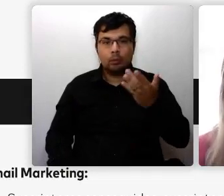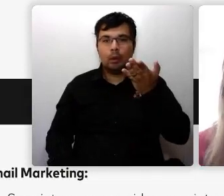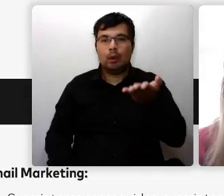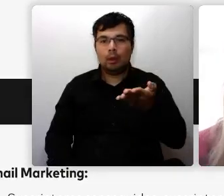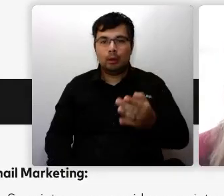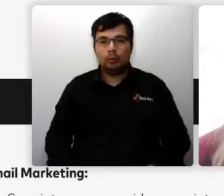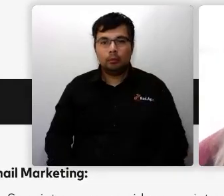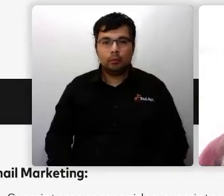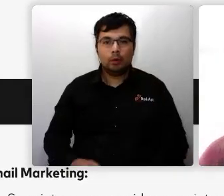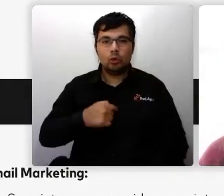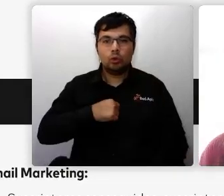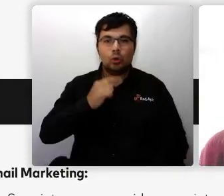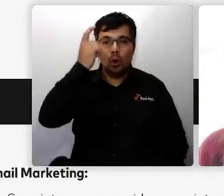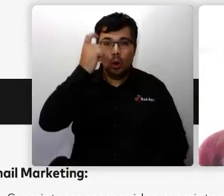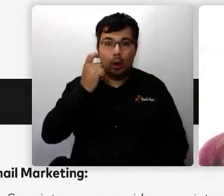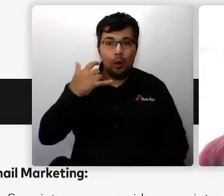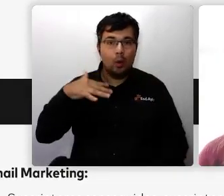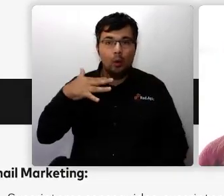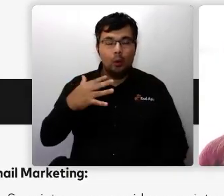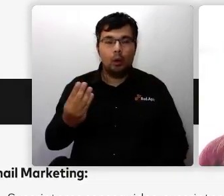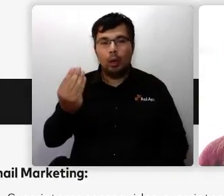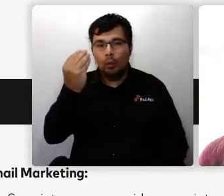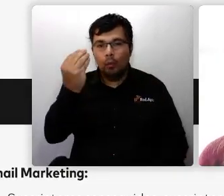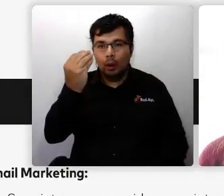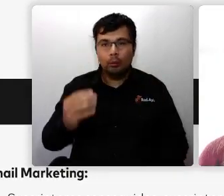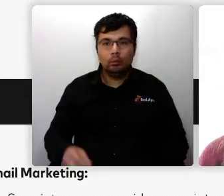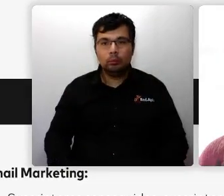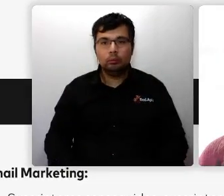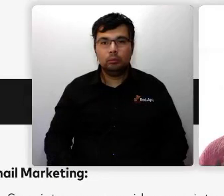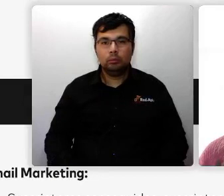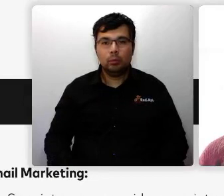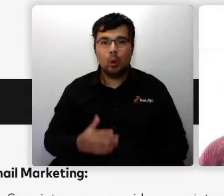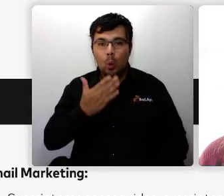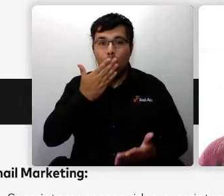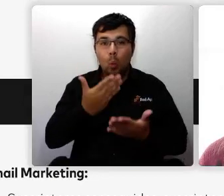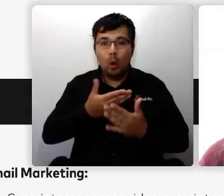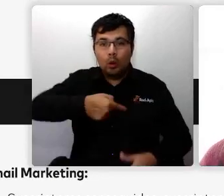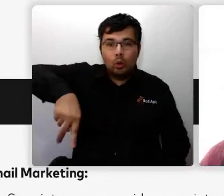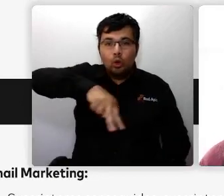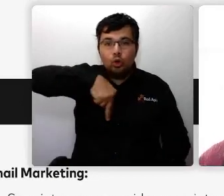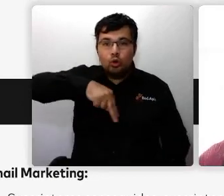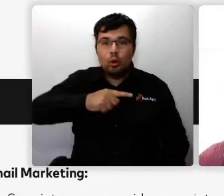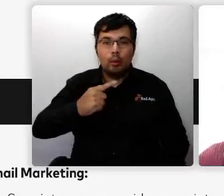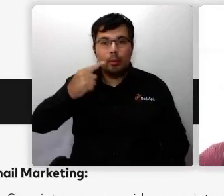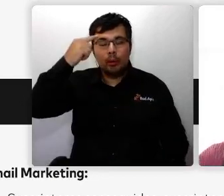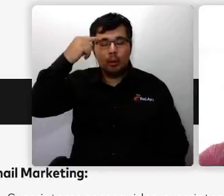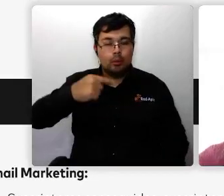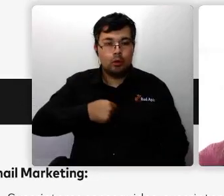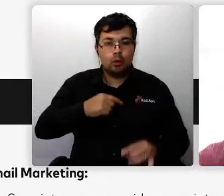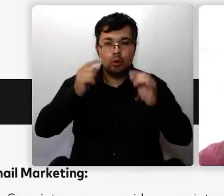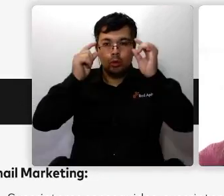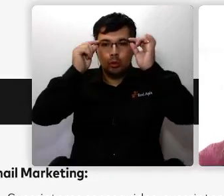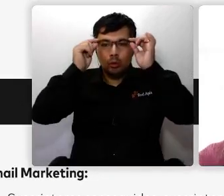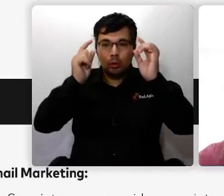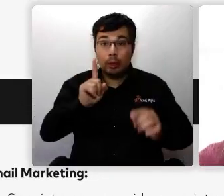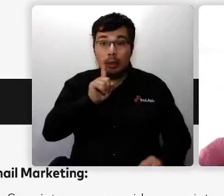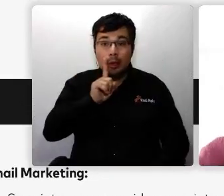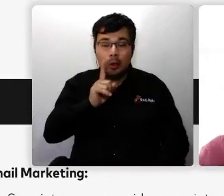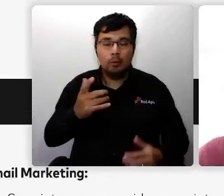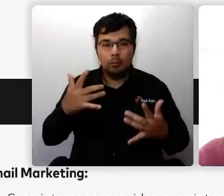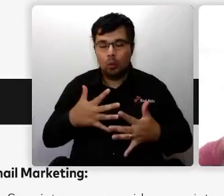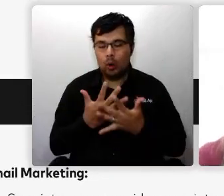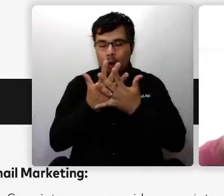es importante y es útil porque, de alguna manera, cuando nosotros pensamos en que voy a tener, no sé, una red